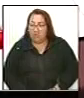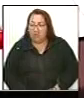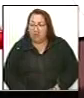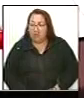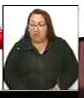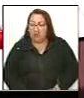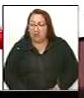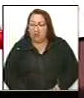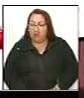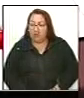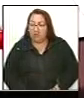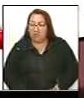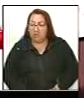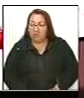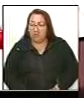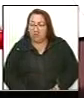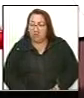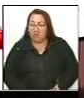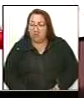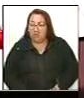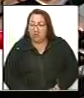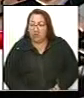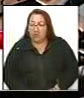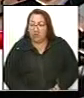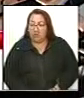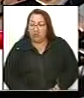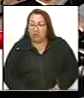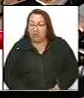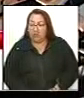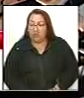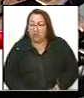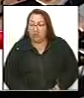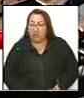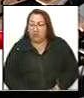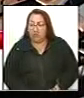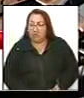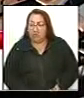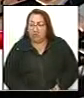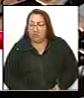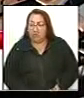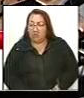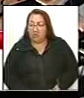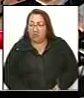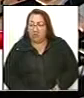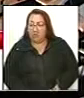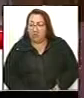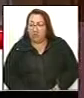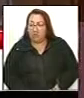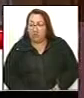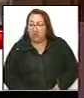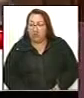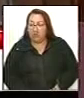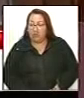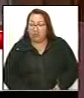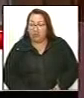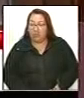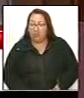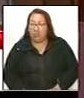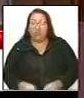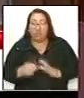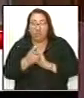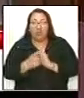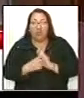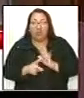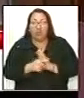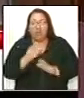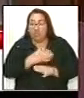toda la discusión. No, congresista Costa, no he dicho algo diferente. Yo he dicho que está contenido en el decreto legislativo